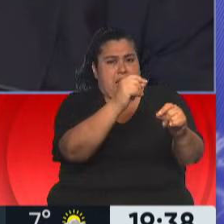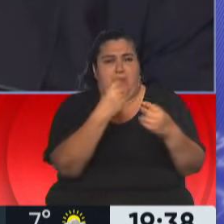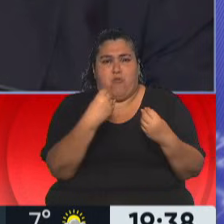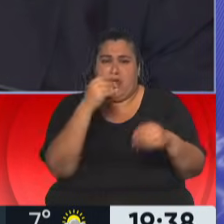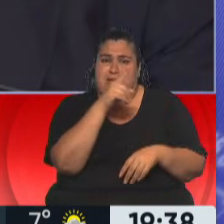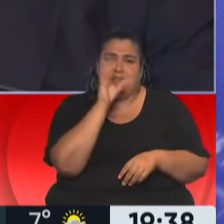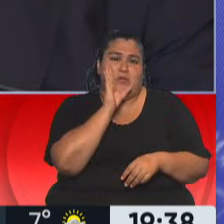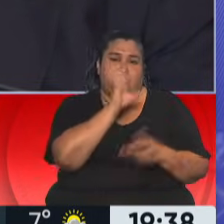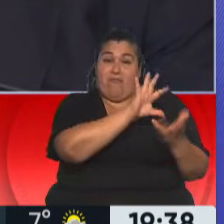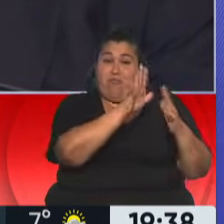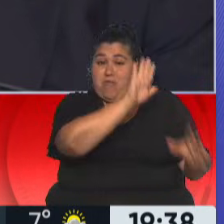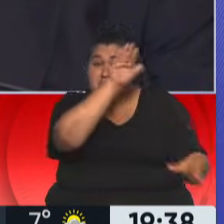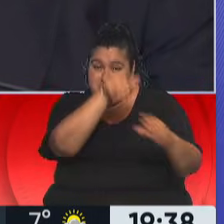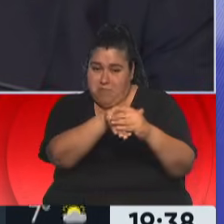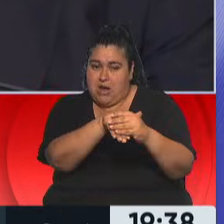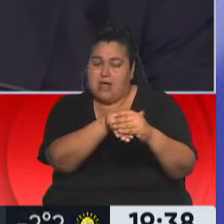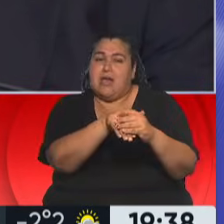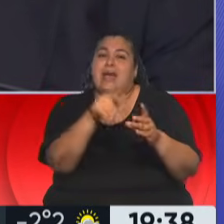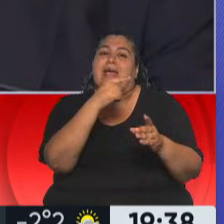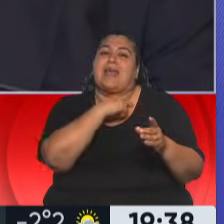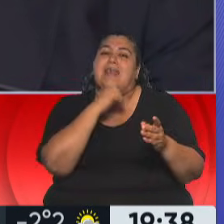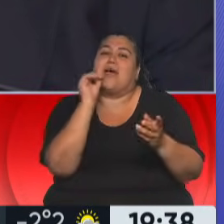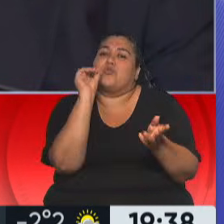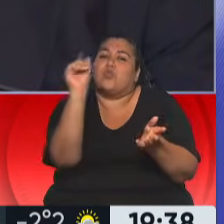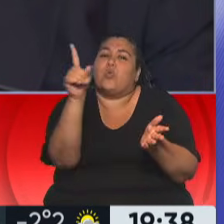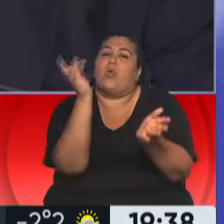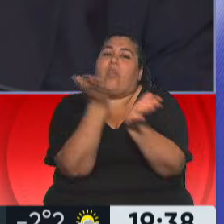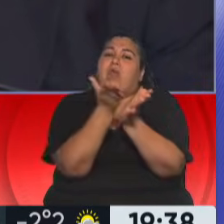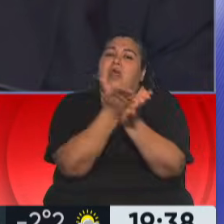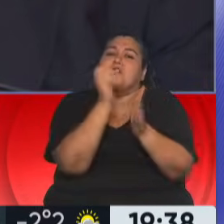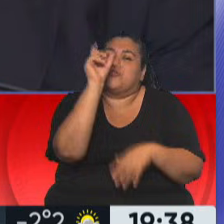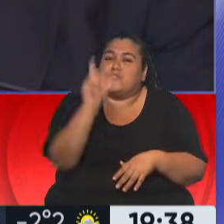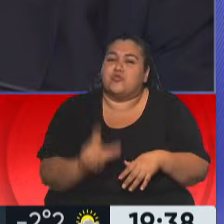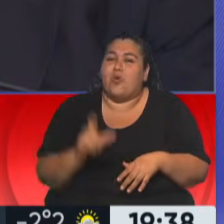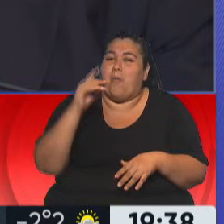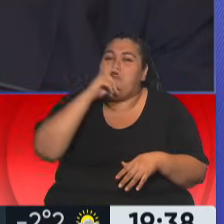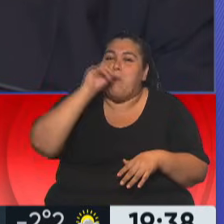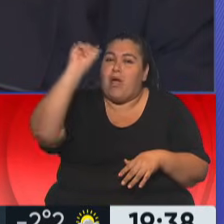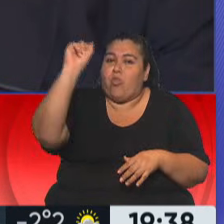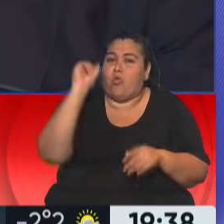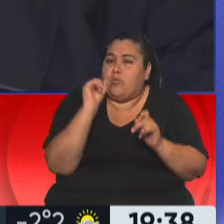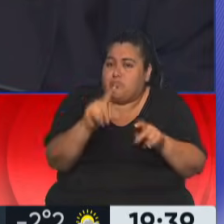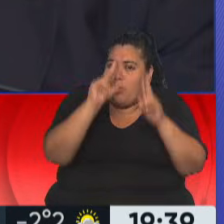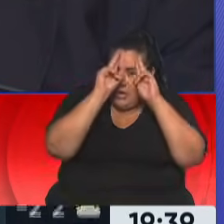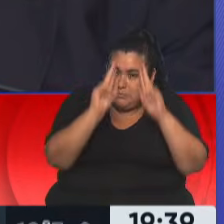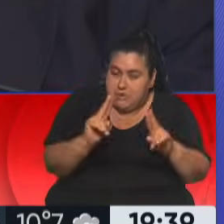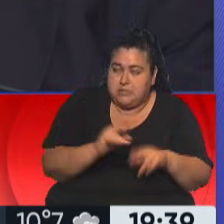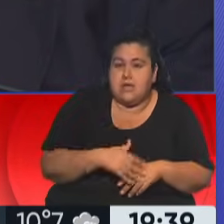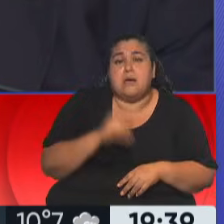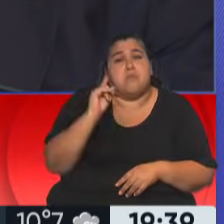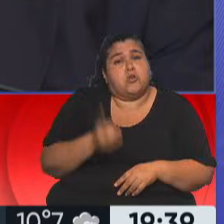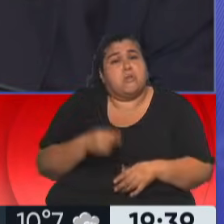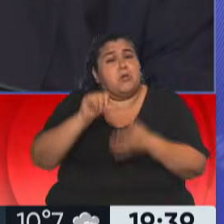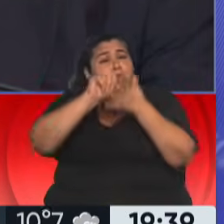de alguna manera intentando que se respeten los derechos del propio Maduro. Pero también llama la atención que la comunidad internacional no